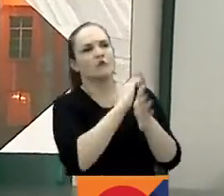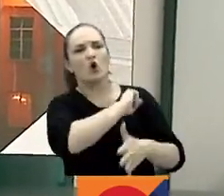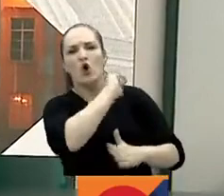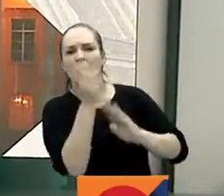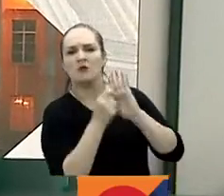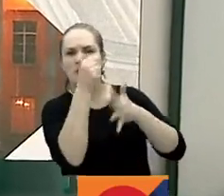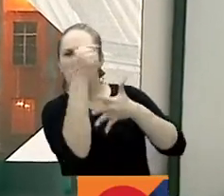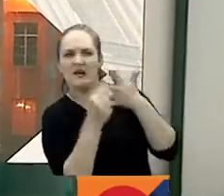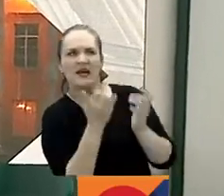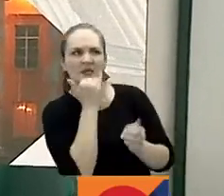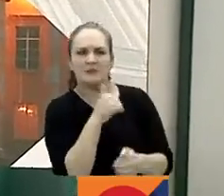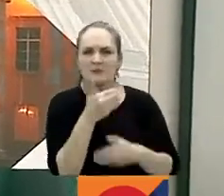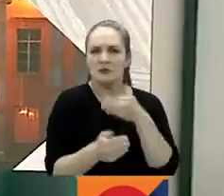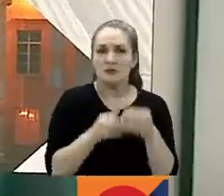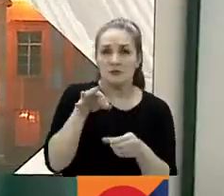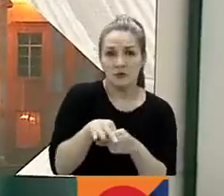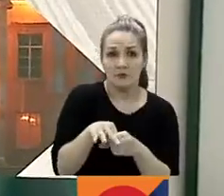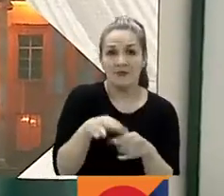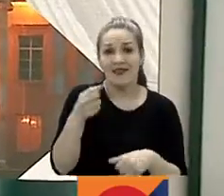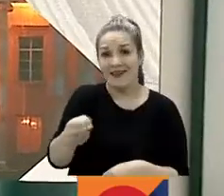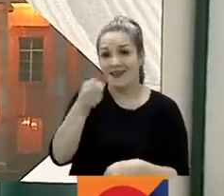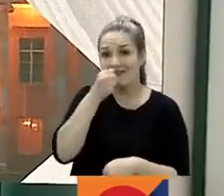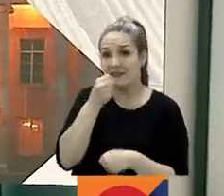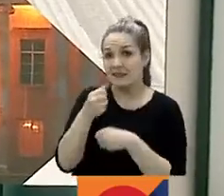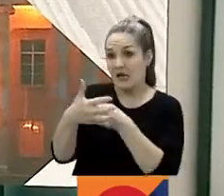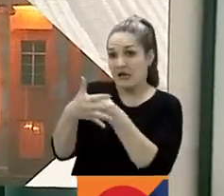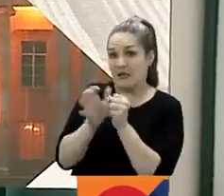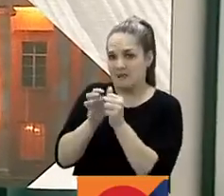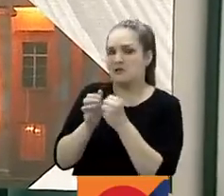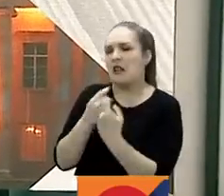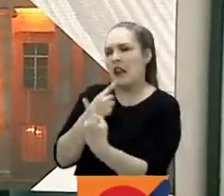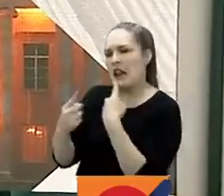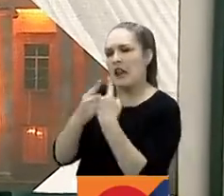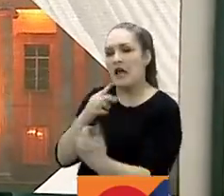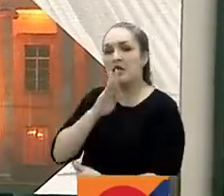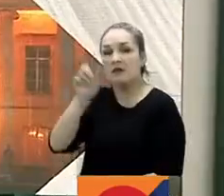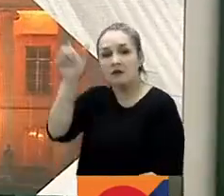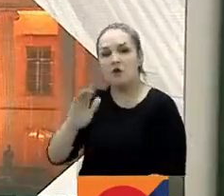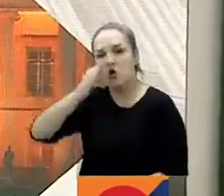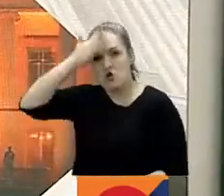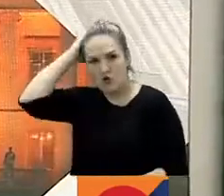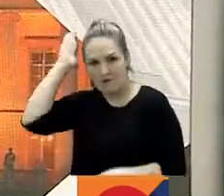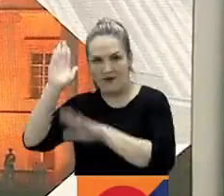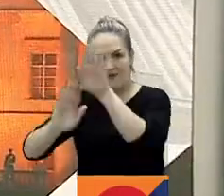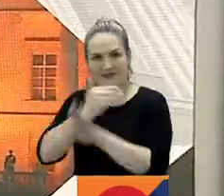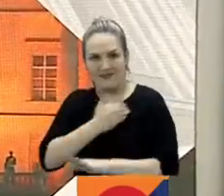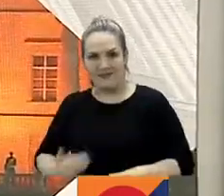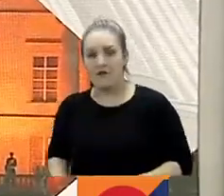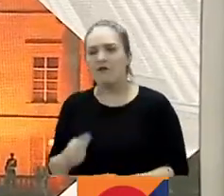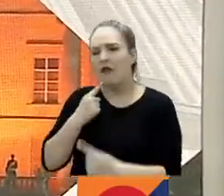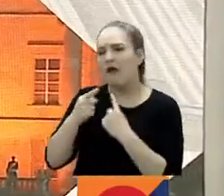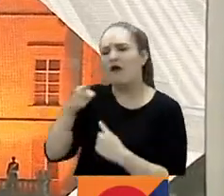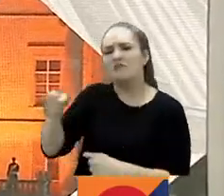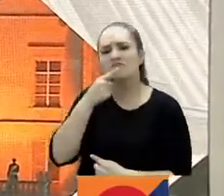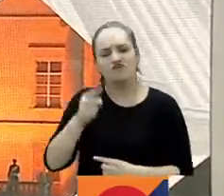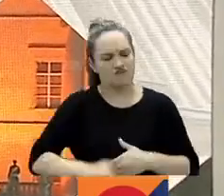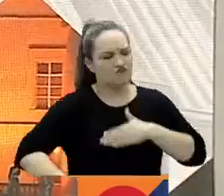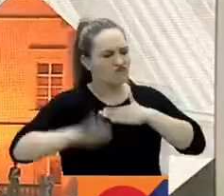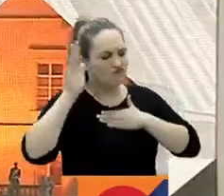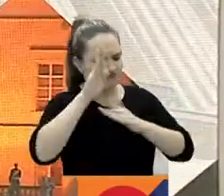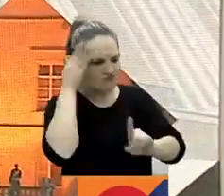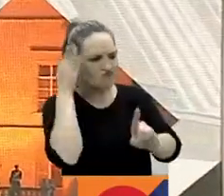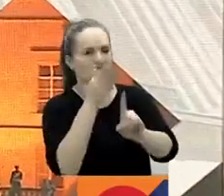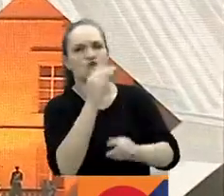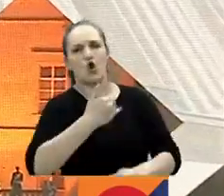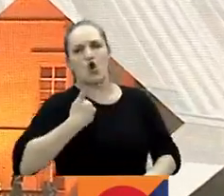proceso electoral. En entrevista con RTBC Noticias, el candidato Rodolfo Hernández reafirmó sus compromisos con los jóvenes colombianos y les